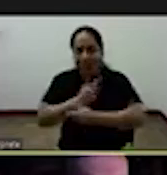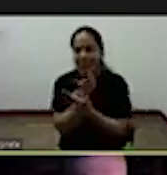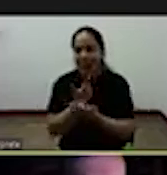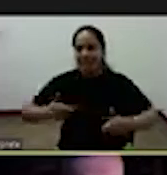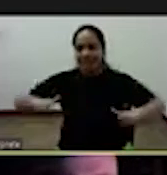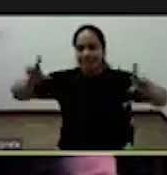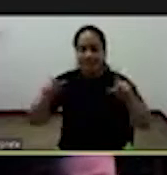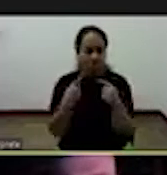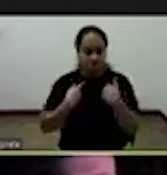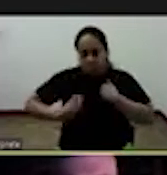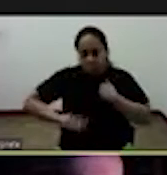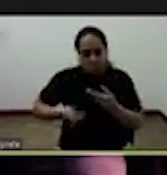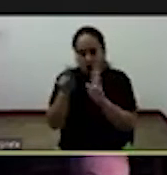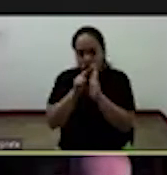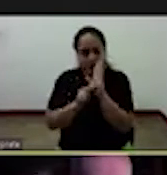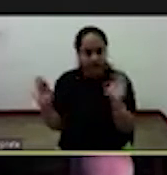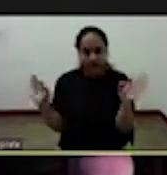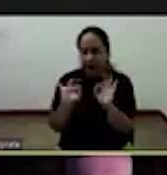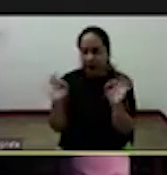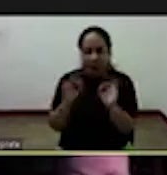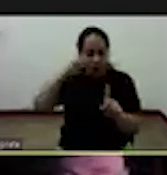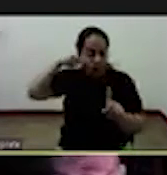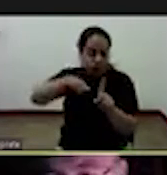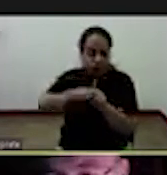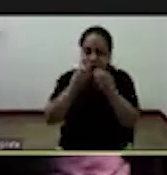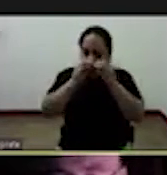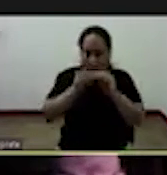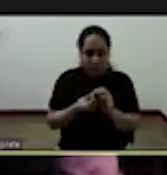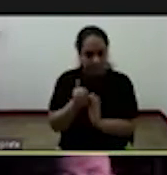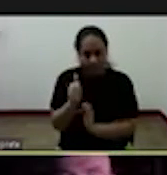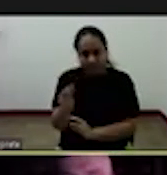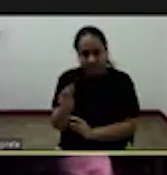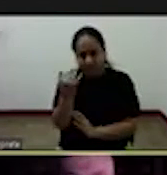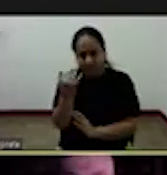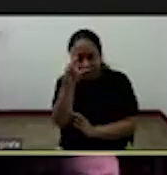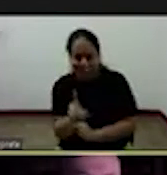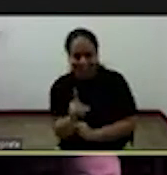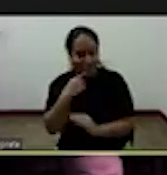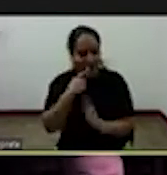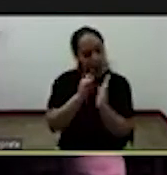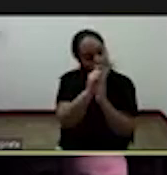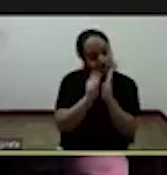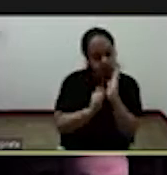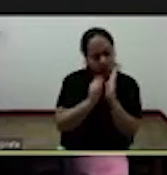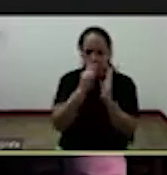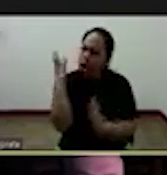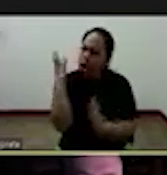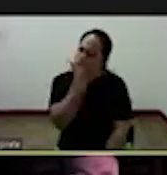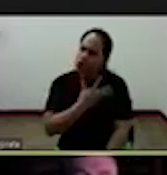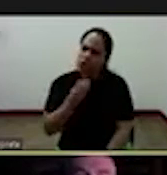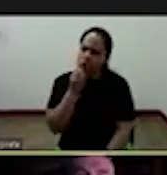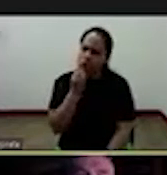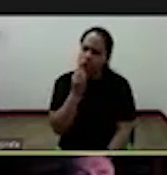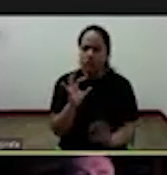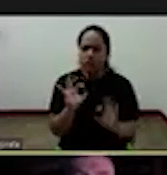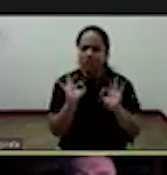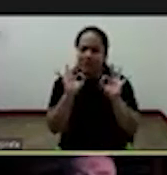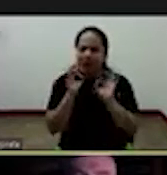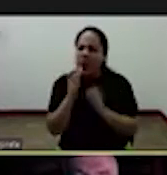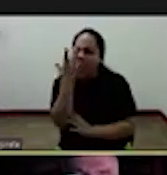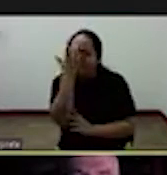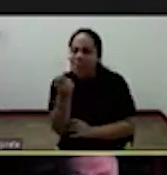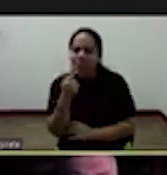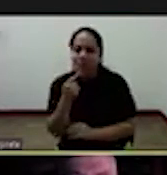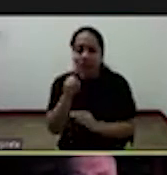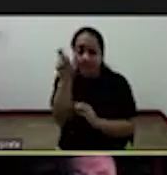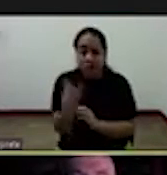arbitraria y subjetiva como esta charla en general. Pero es muy bello porque esto me muestra a mí cómo una persona escucha